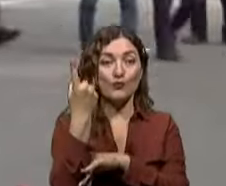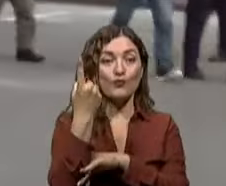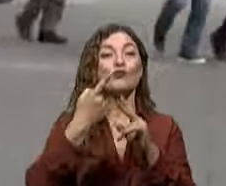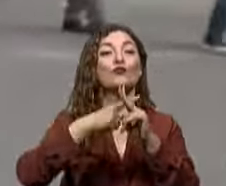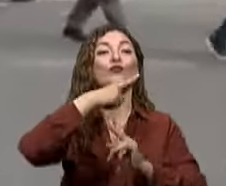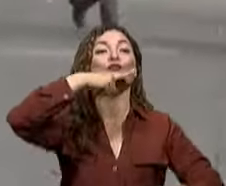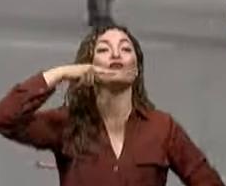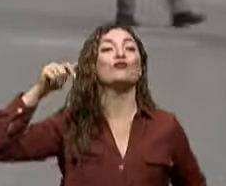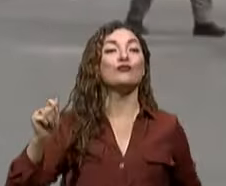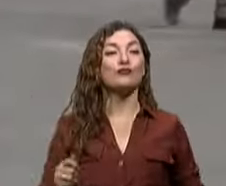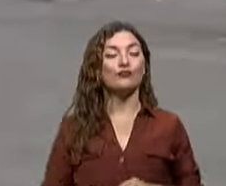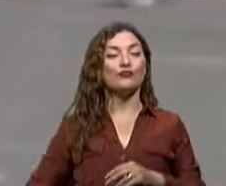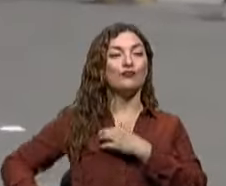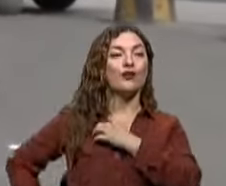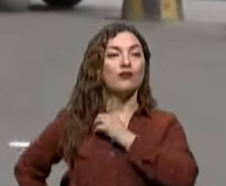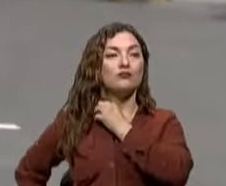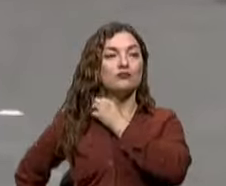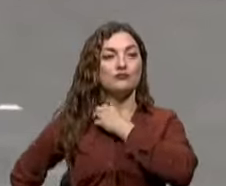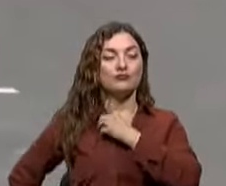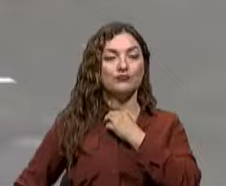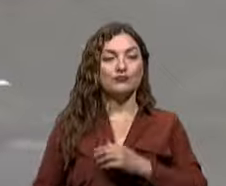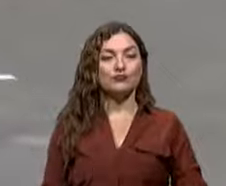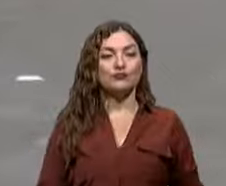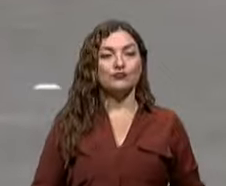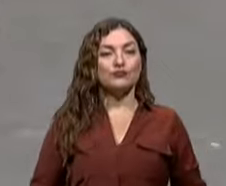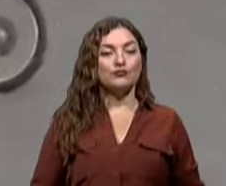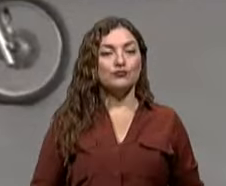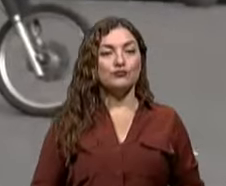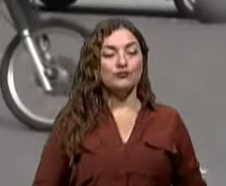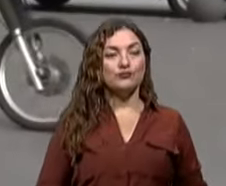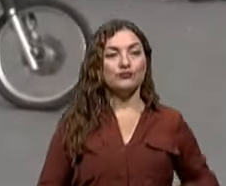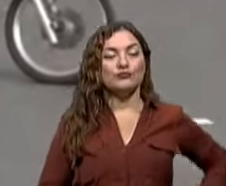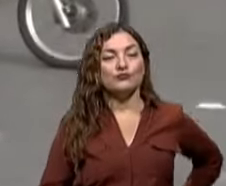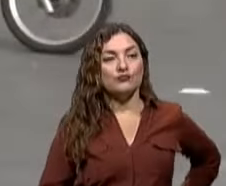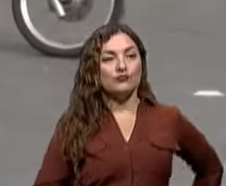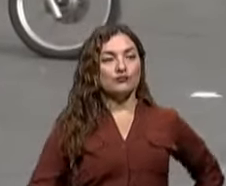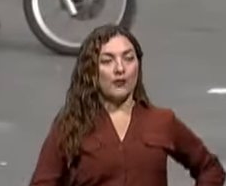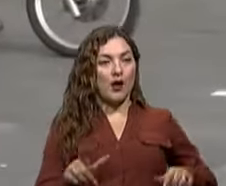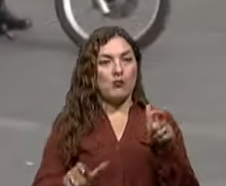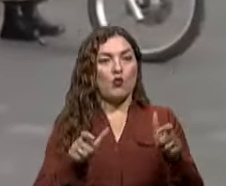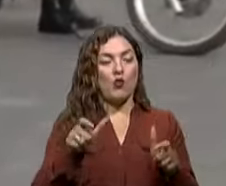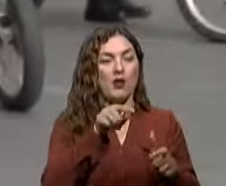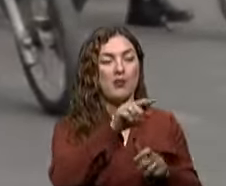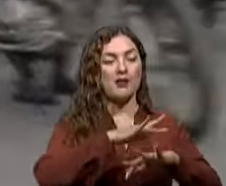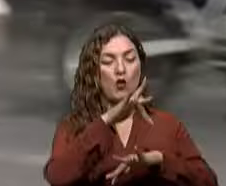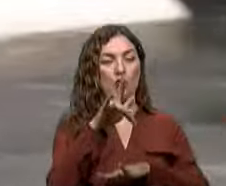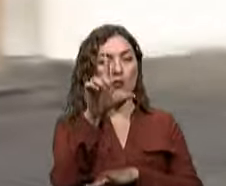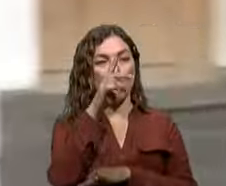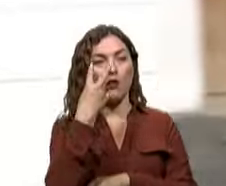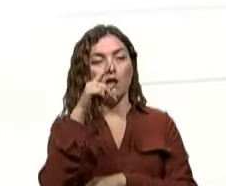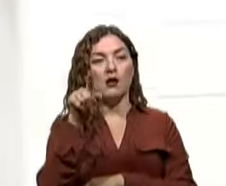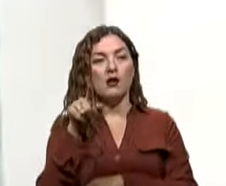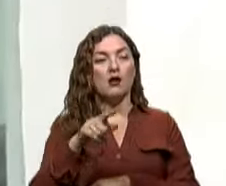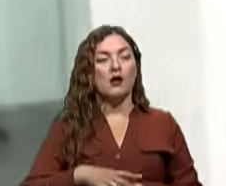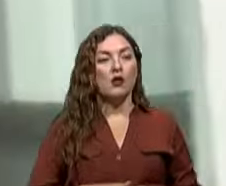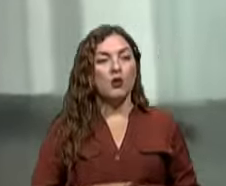inició el feriado, y por supuesto también se continúa con las investigaciones para dar con el paradero de los delincuentes que atracaron durante la madrugada. Acá también tenemos la